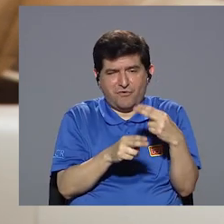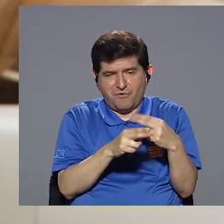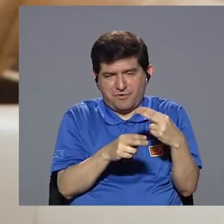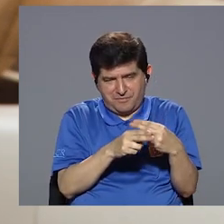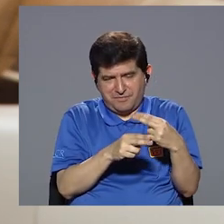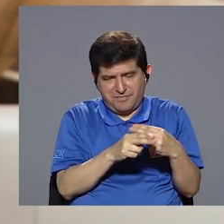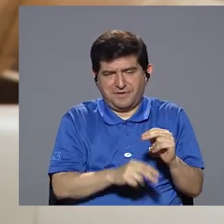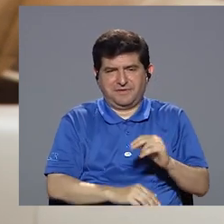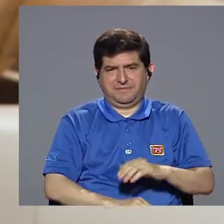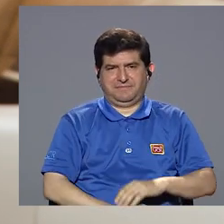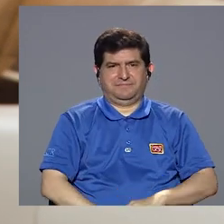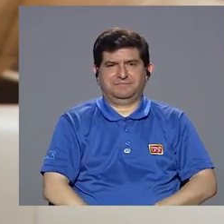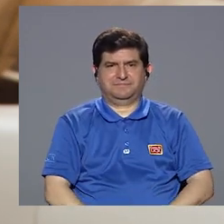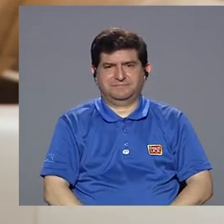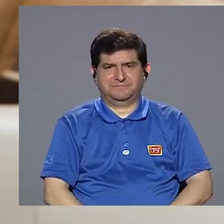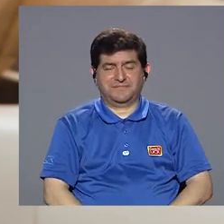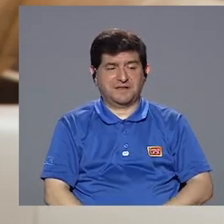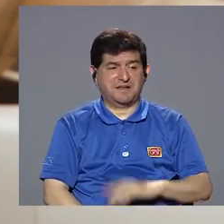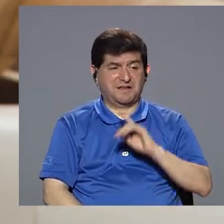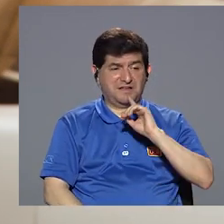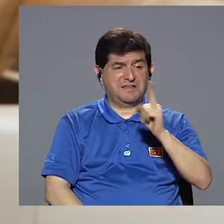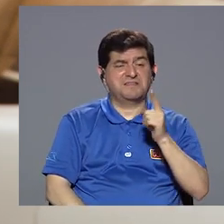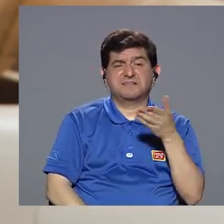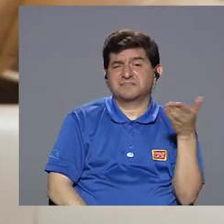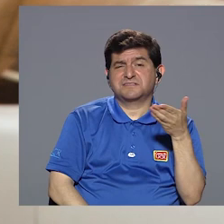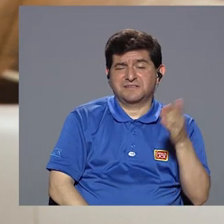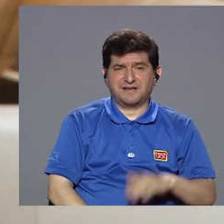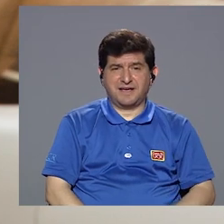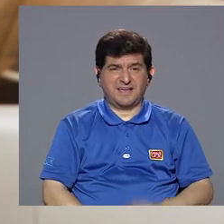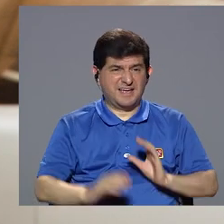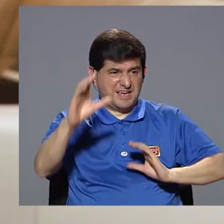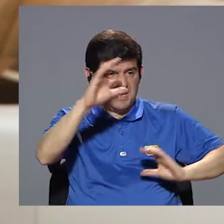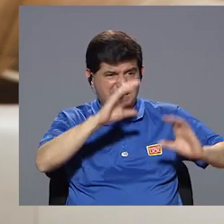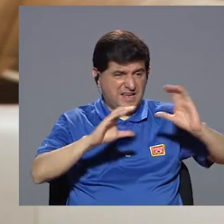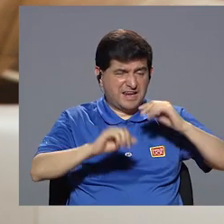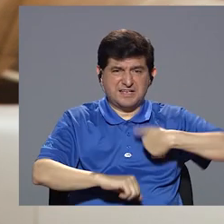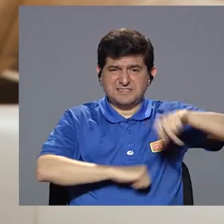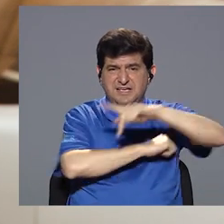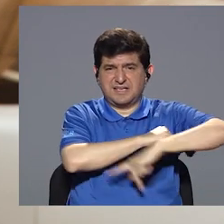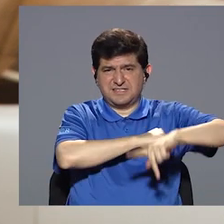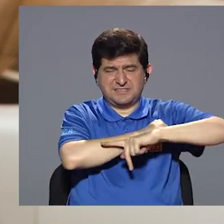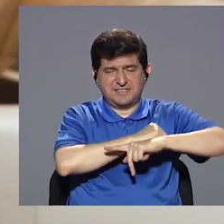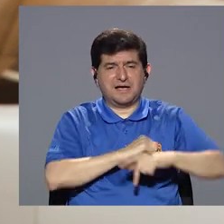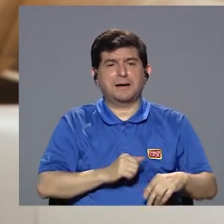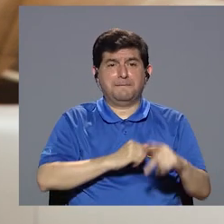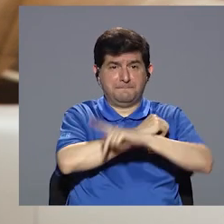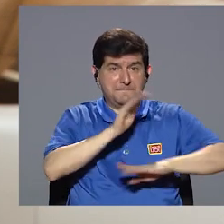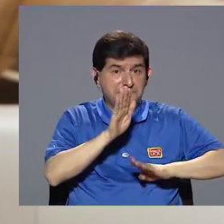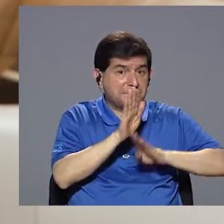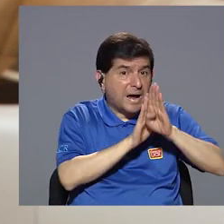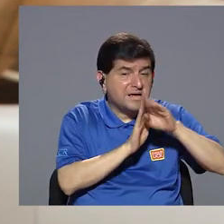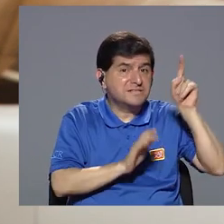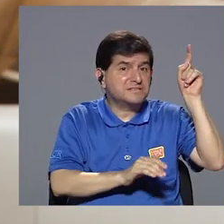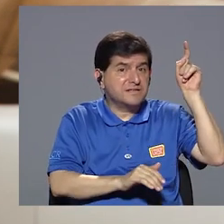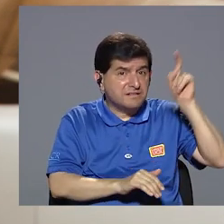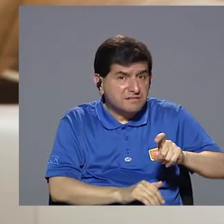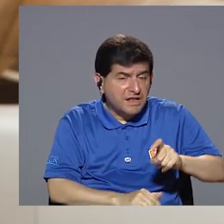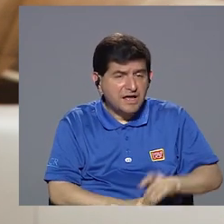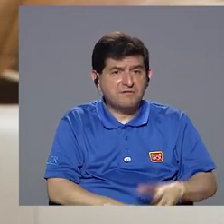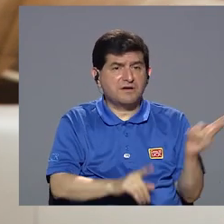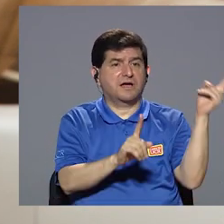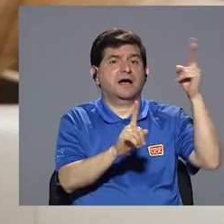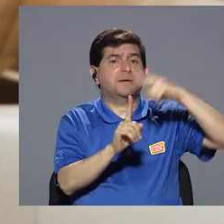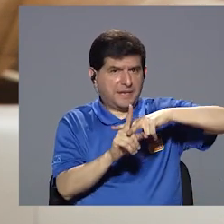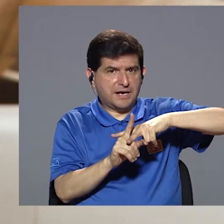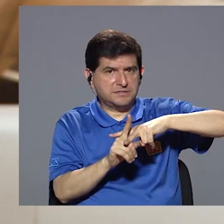tradicionalmente el tercer mundo que han dicho que la ciencia en nuestros países en desarrollo debe ser una ciencia